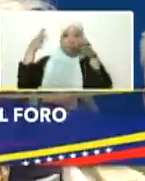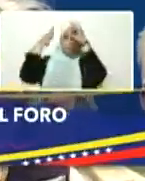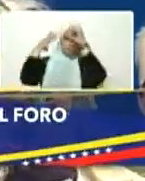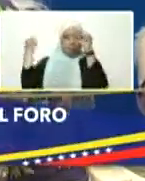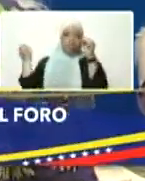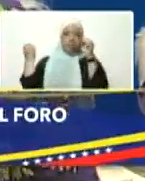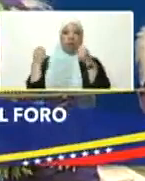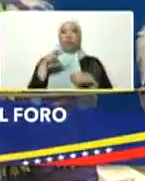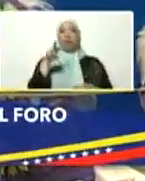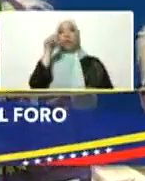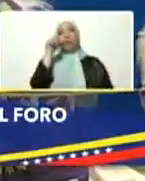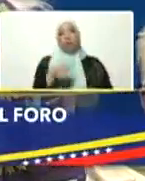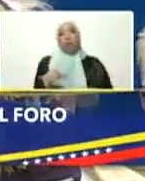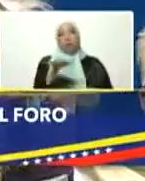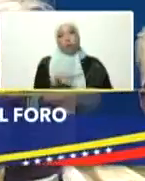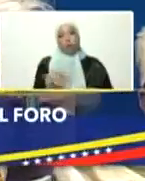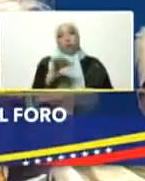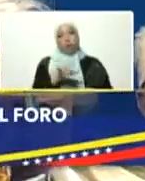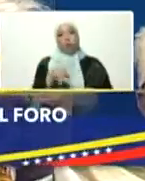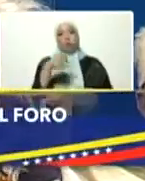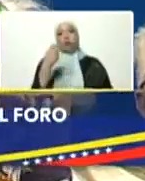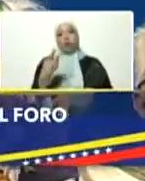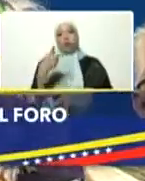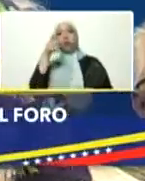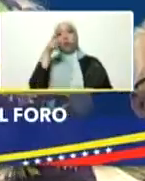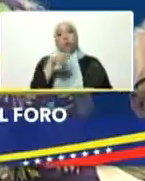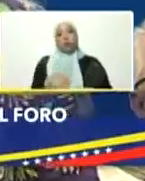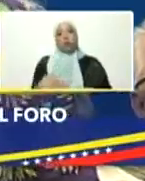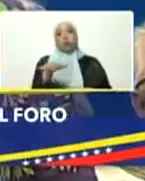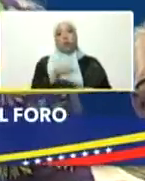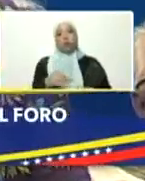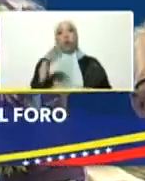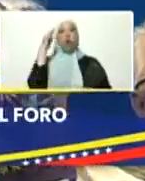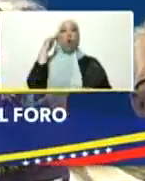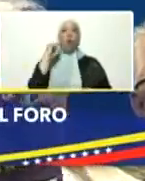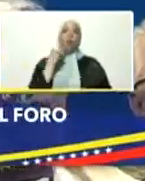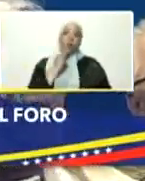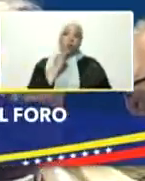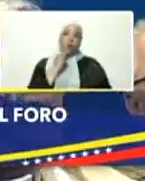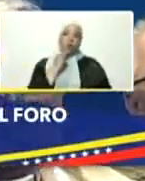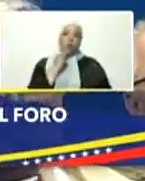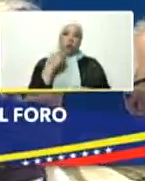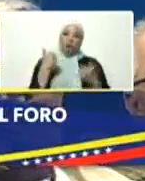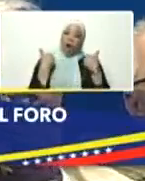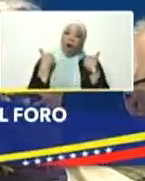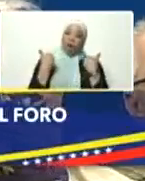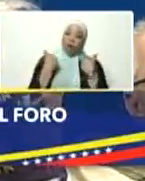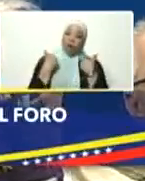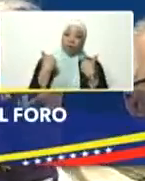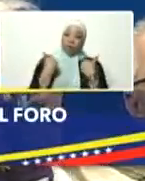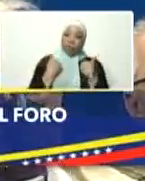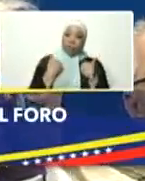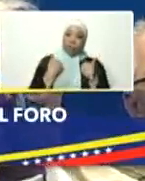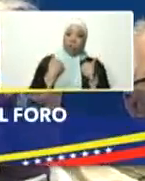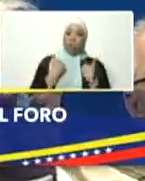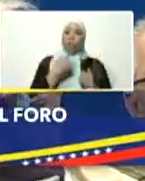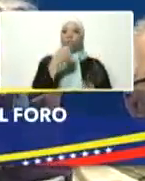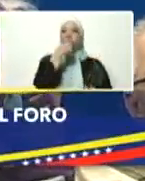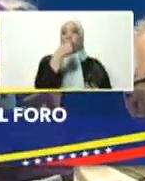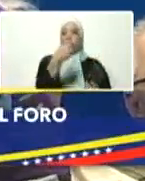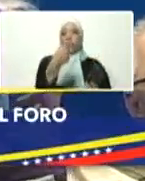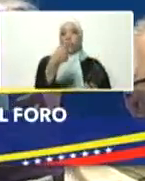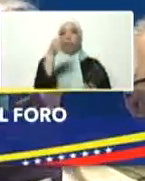entre dos pueblos que son los pueblos de Bolívar y que afectaron de manera tan sensible